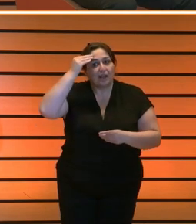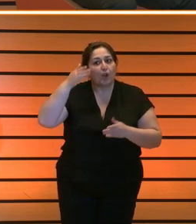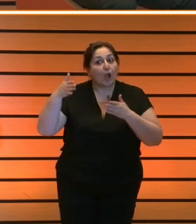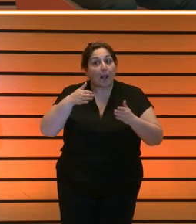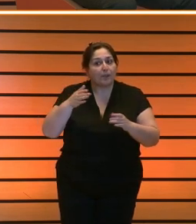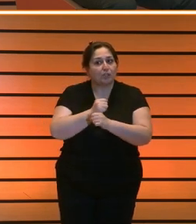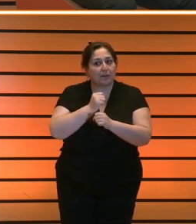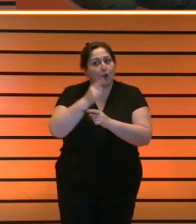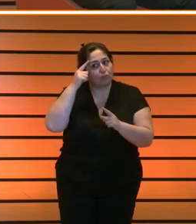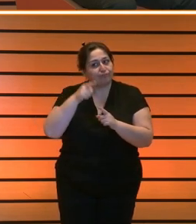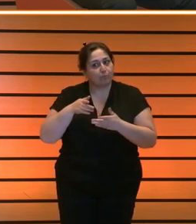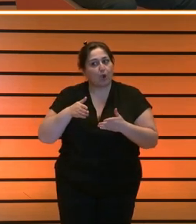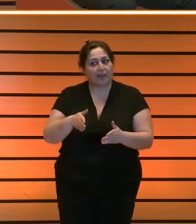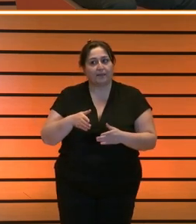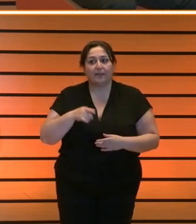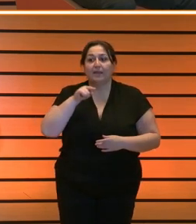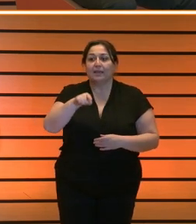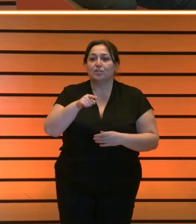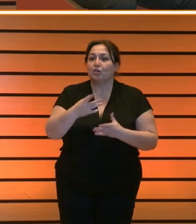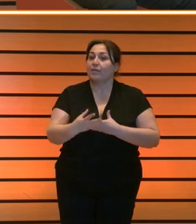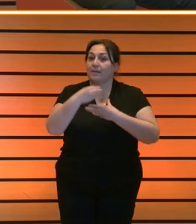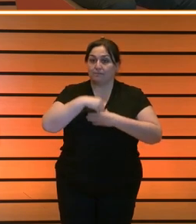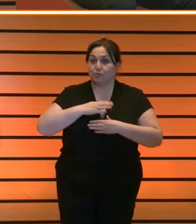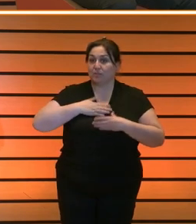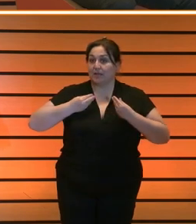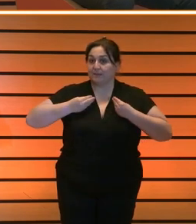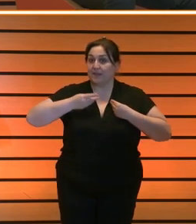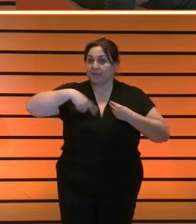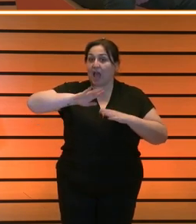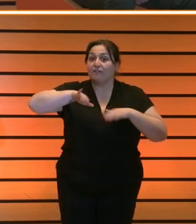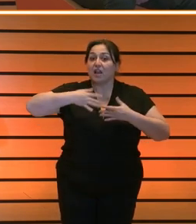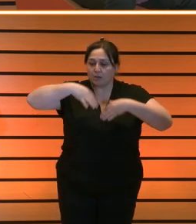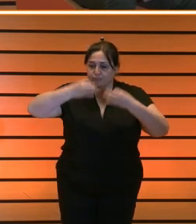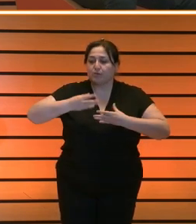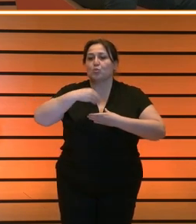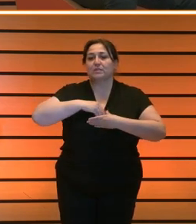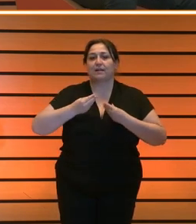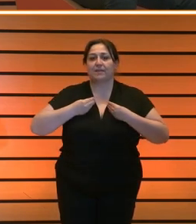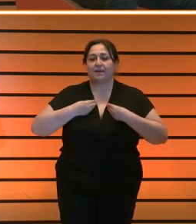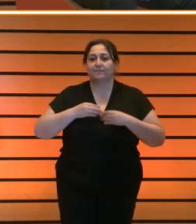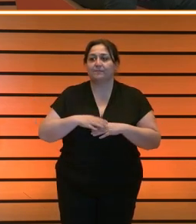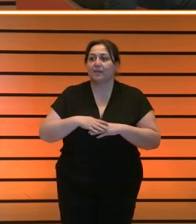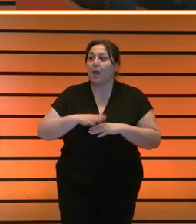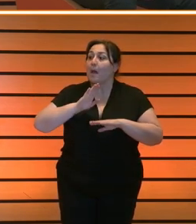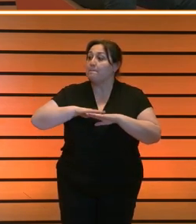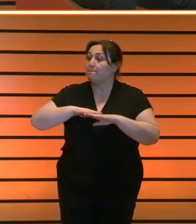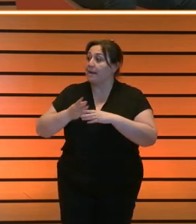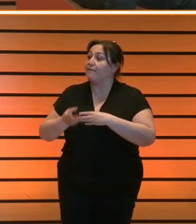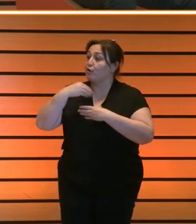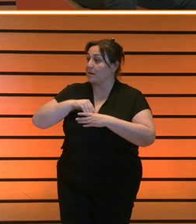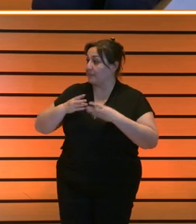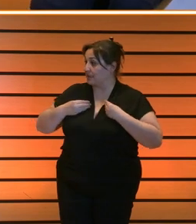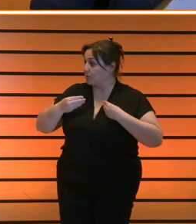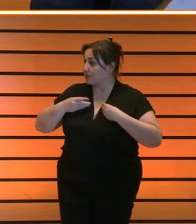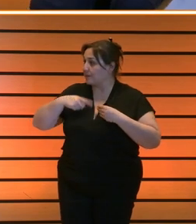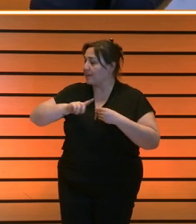tenemos que pensar que eso tiene que formar parte de nuestras vidas y va a formar parte de nuestras vidas y para formar parte de nuestras Yo es